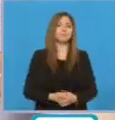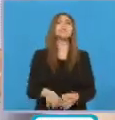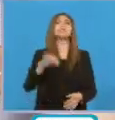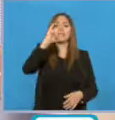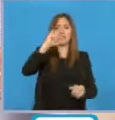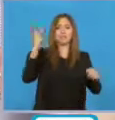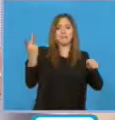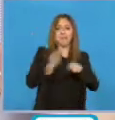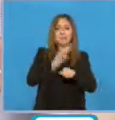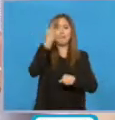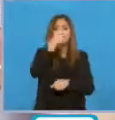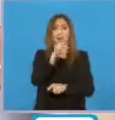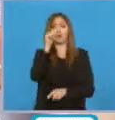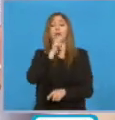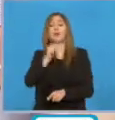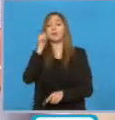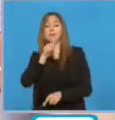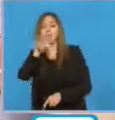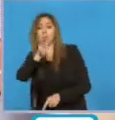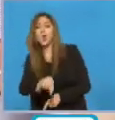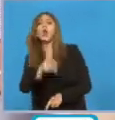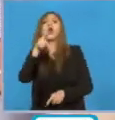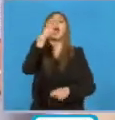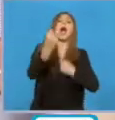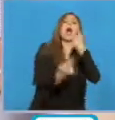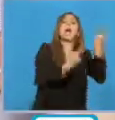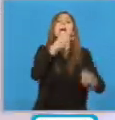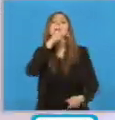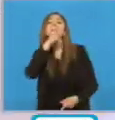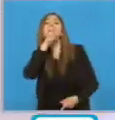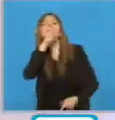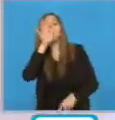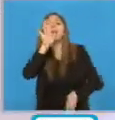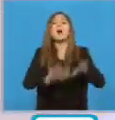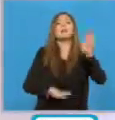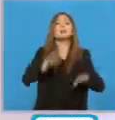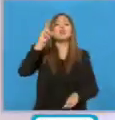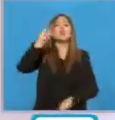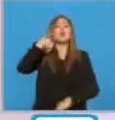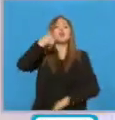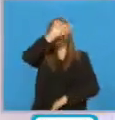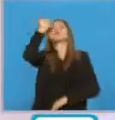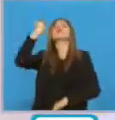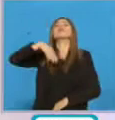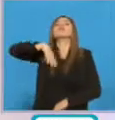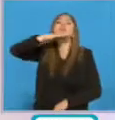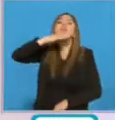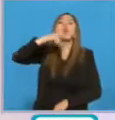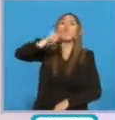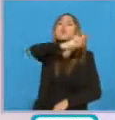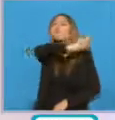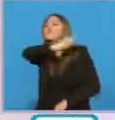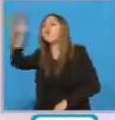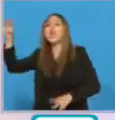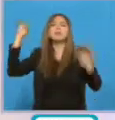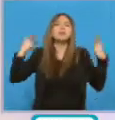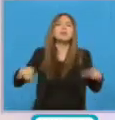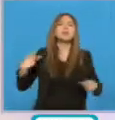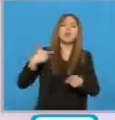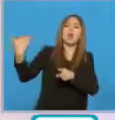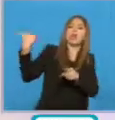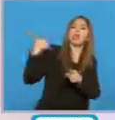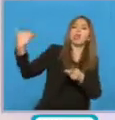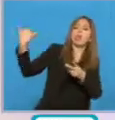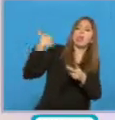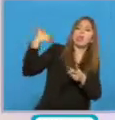como padres nos seguimos, o sea, realmente en que digas, a ver, si todo el mundo me ha dicho que este niño es muy llorón,